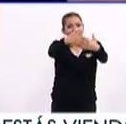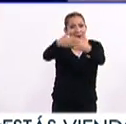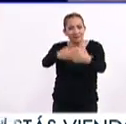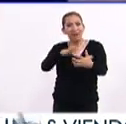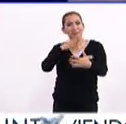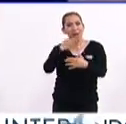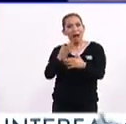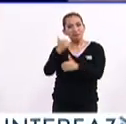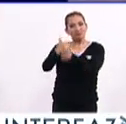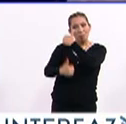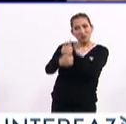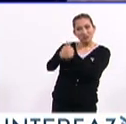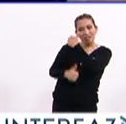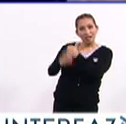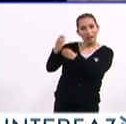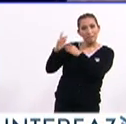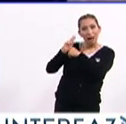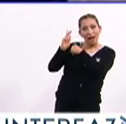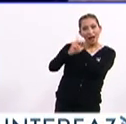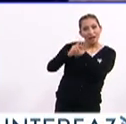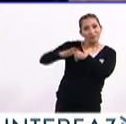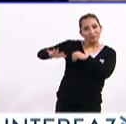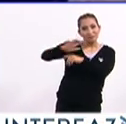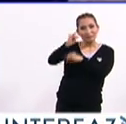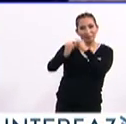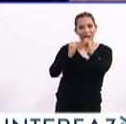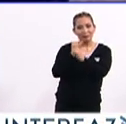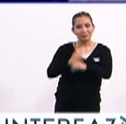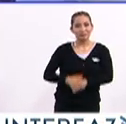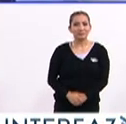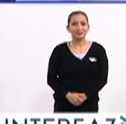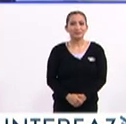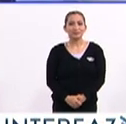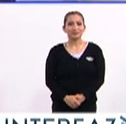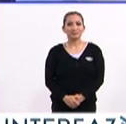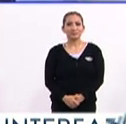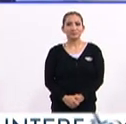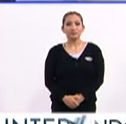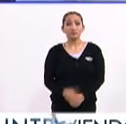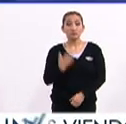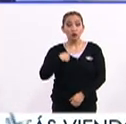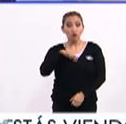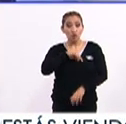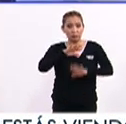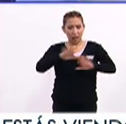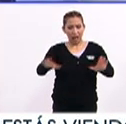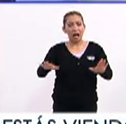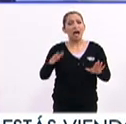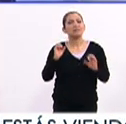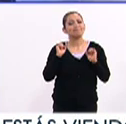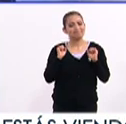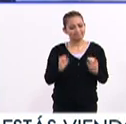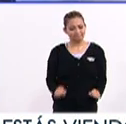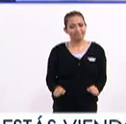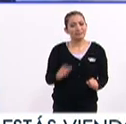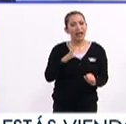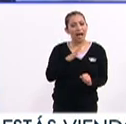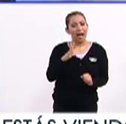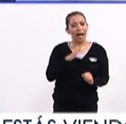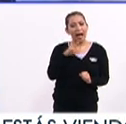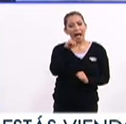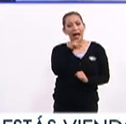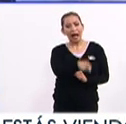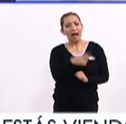los niveles de competitividad que exige el contexto internacional. Estamos seguros de que si hay un